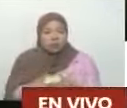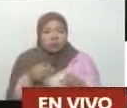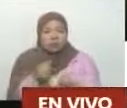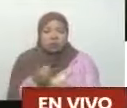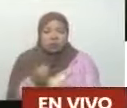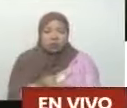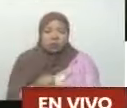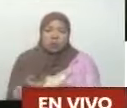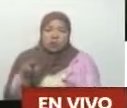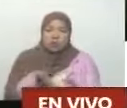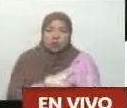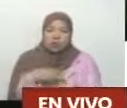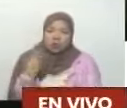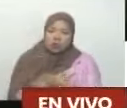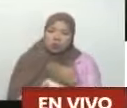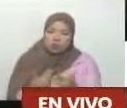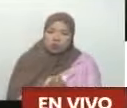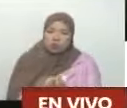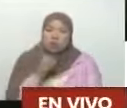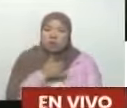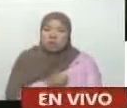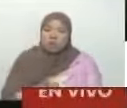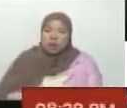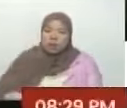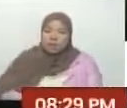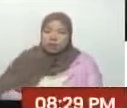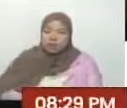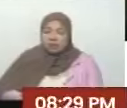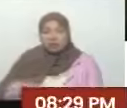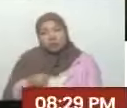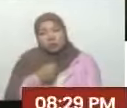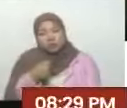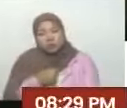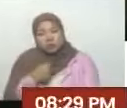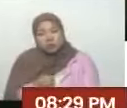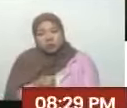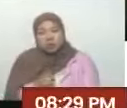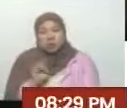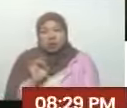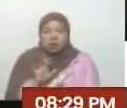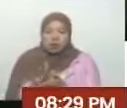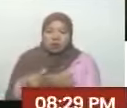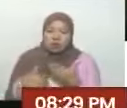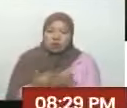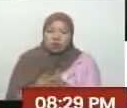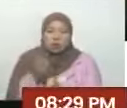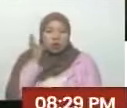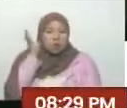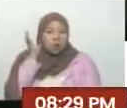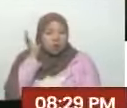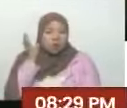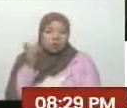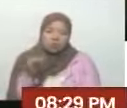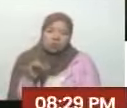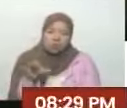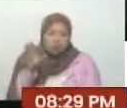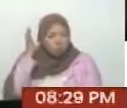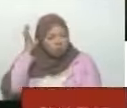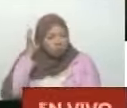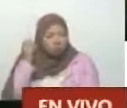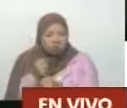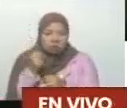de doblegarnos por hambre, fue cuando los obreros sacaron a relucir su conciencia y su conocimiento. Fue